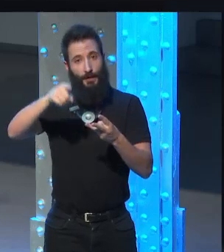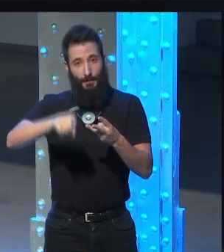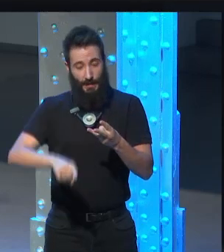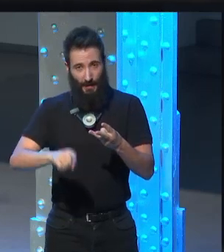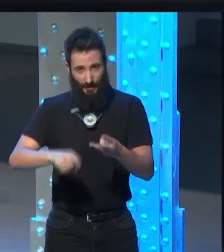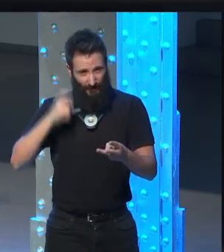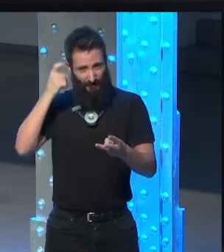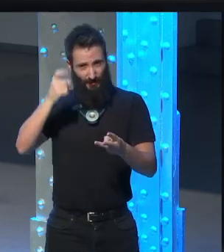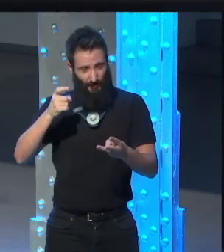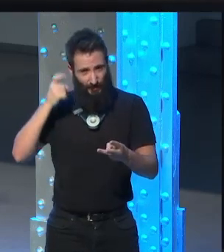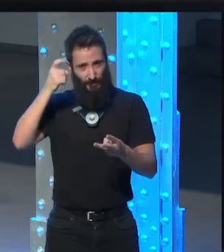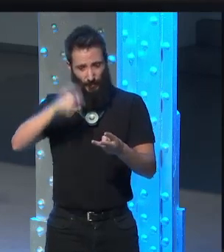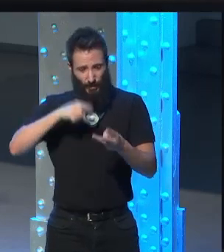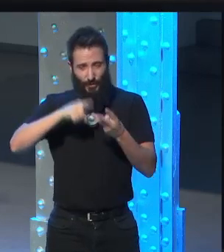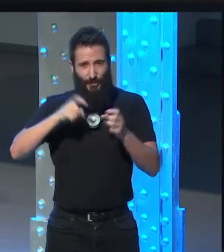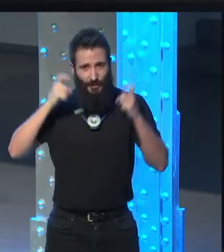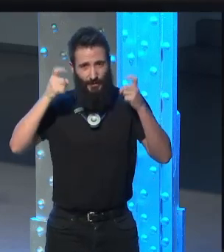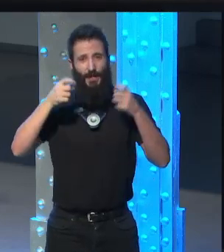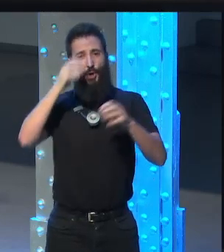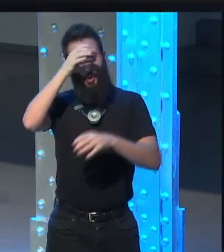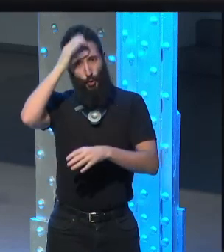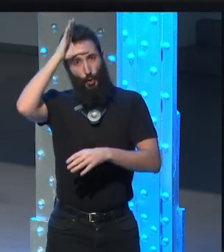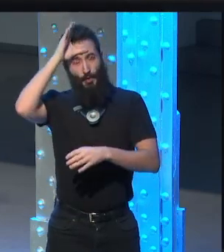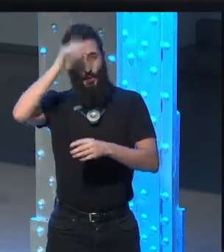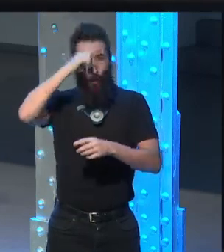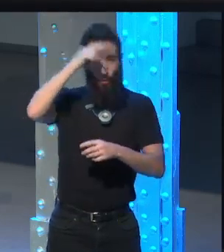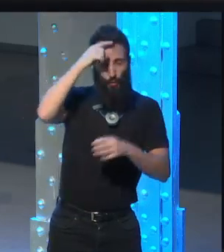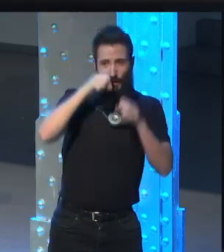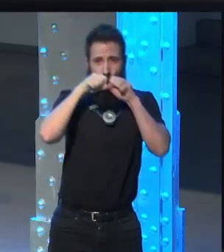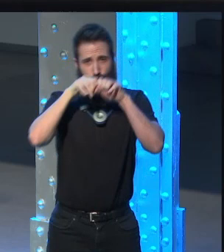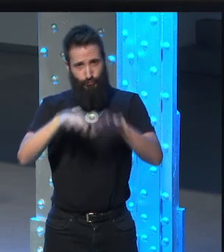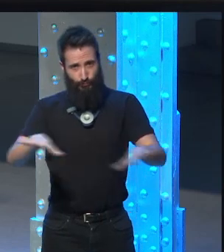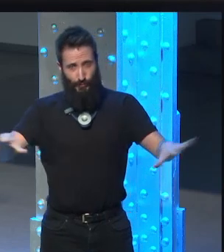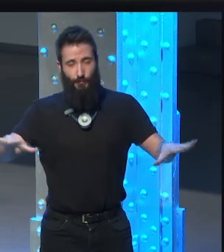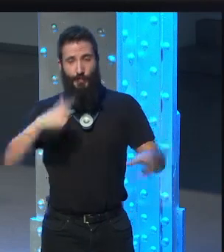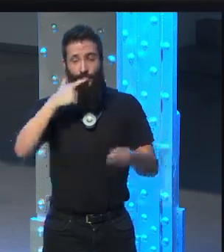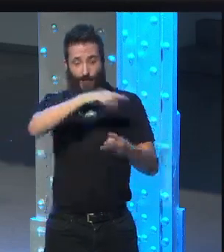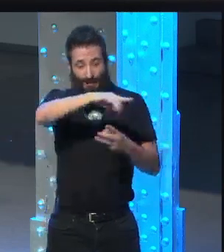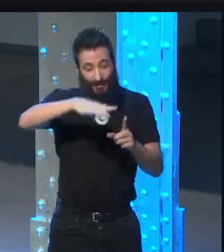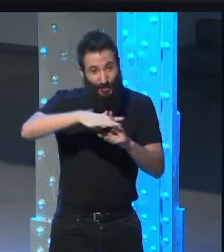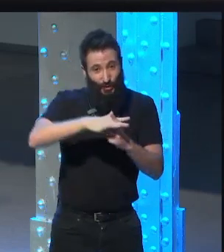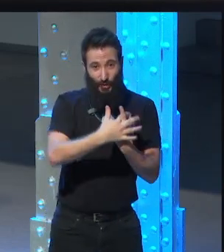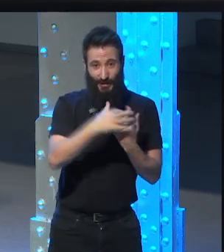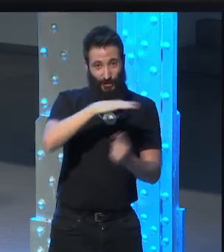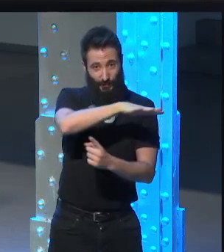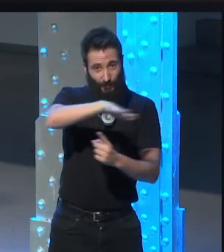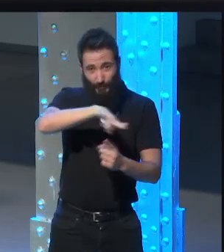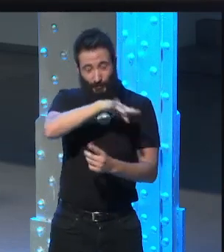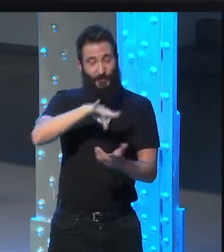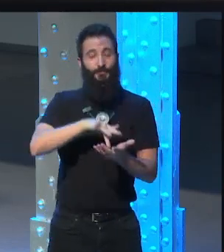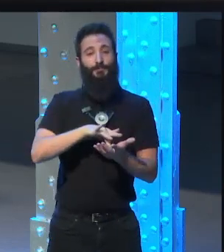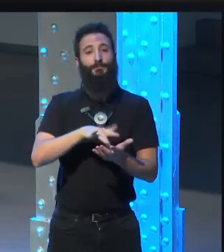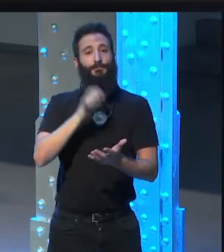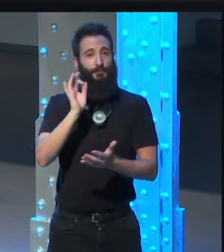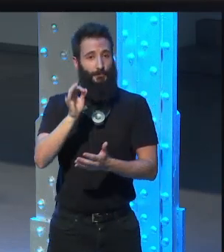hacemos mucho hincapié en la difusión del conocimiento y la cultura. Y en este contexto, pues la verdad es